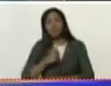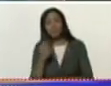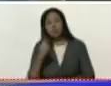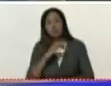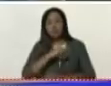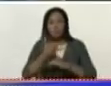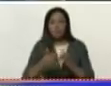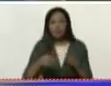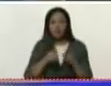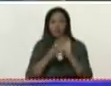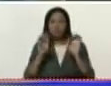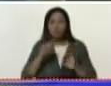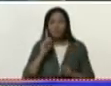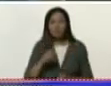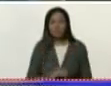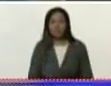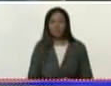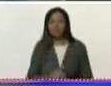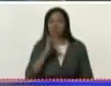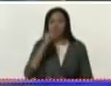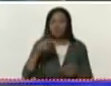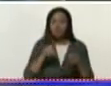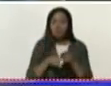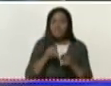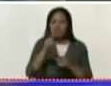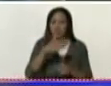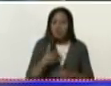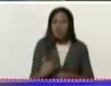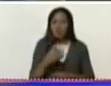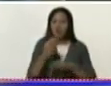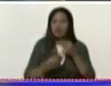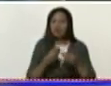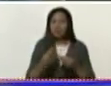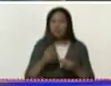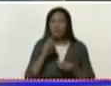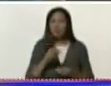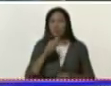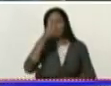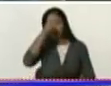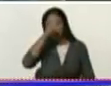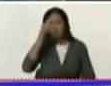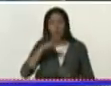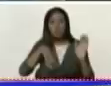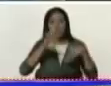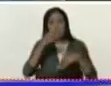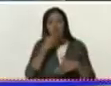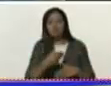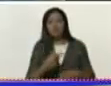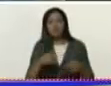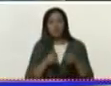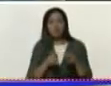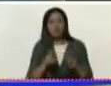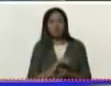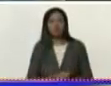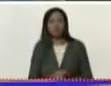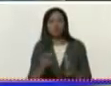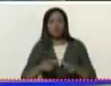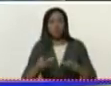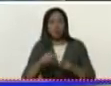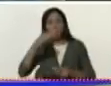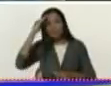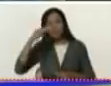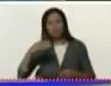plan. Y se denunció que se pretendía el domingo 15 de diciembre atacar unidades